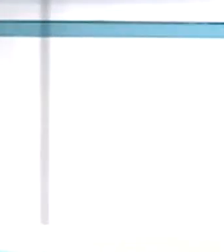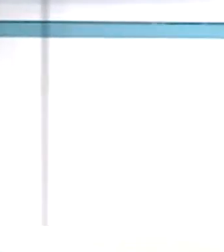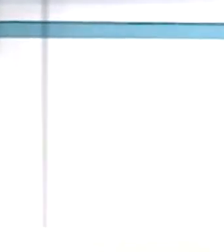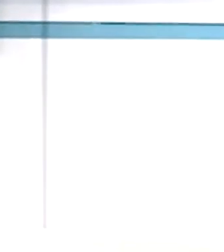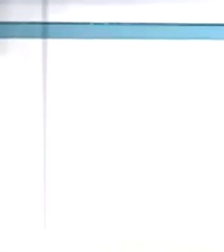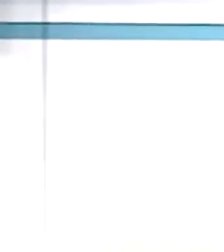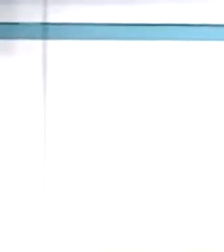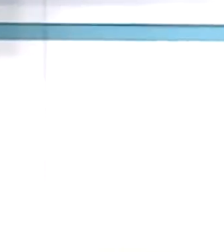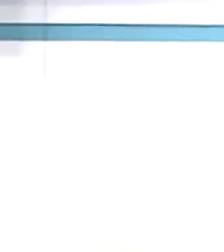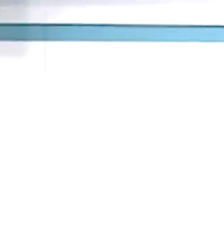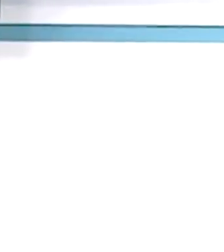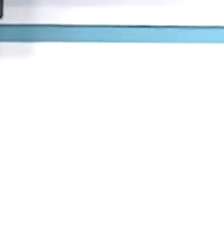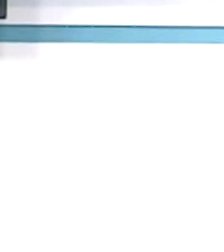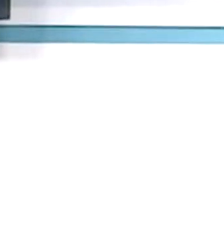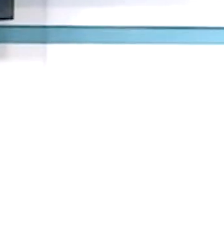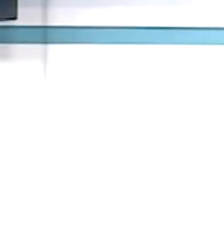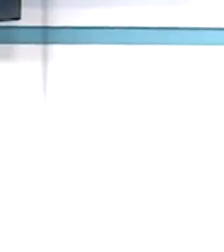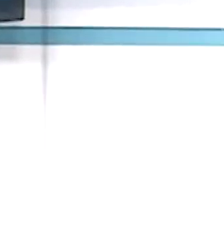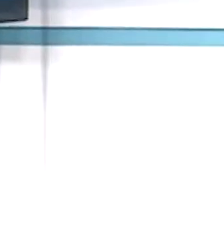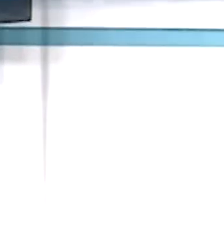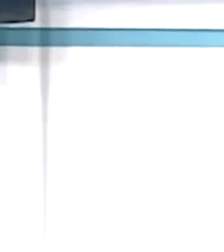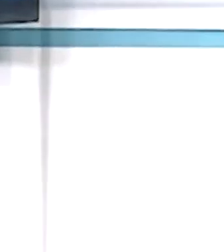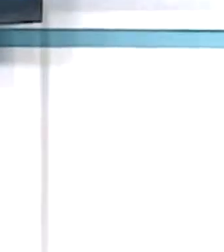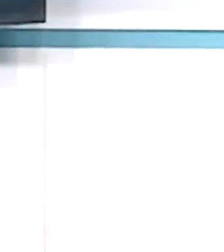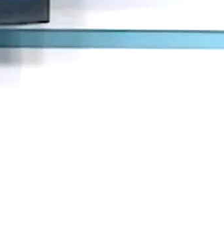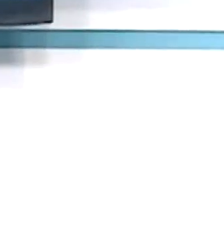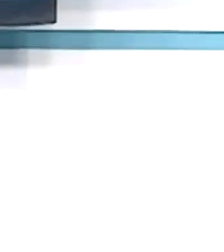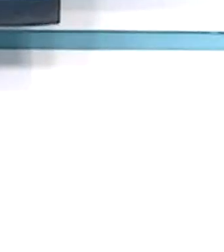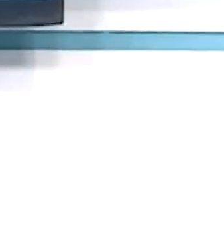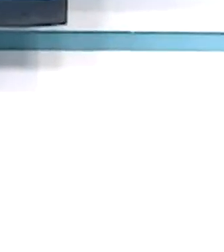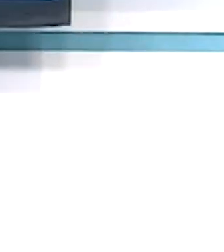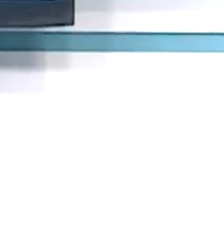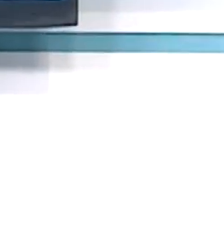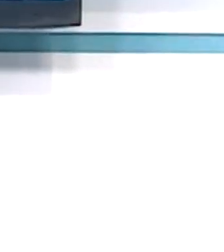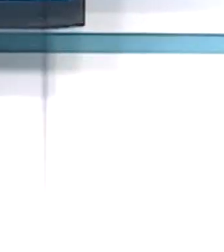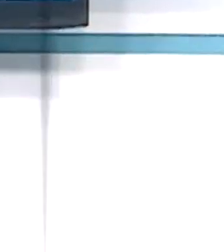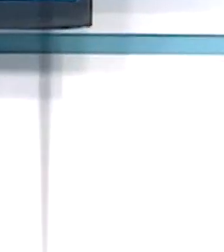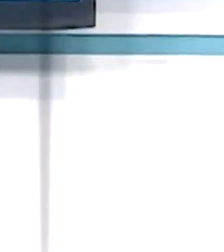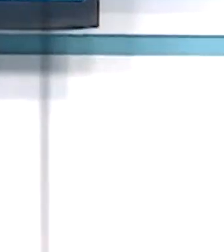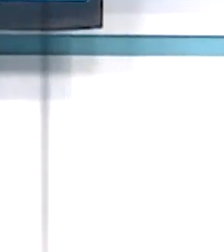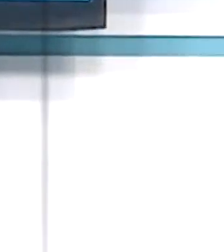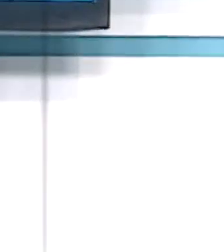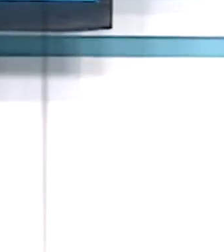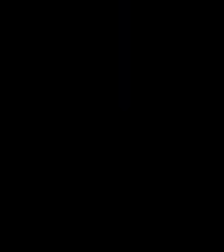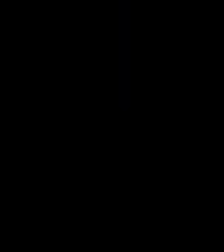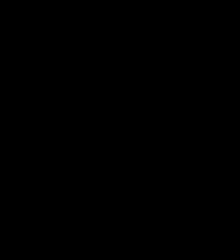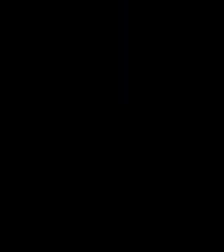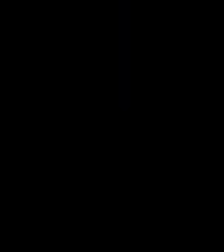Trabajamos para usted. Somos la televisión pública de Costa Rica.